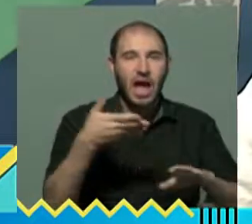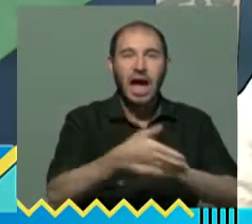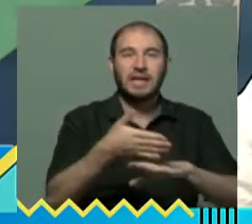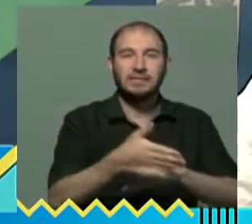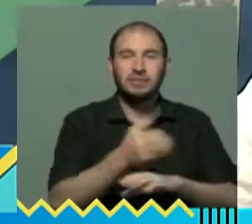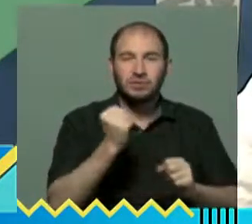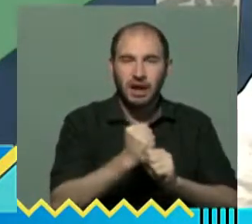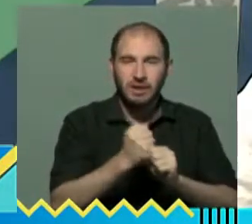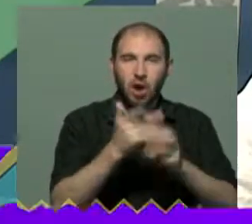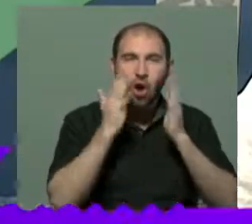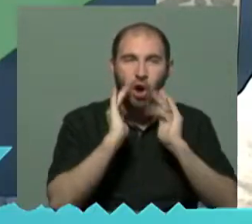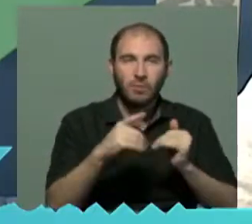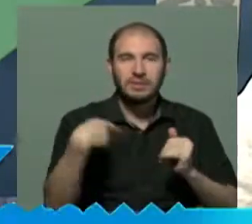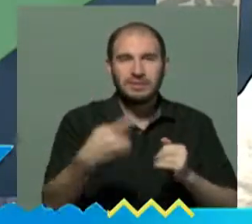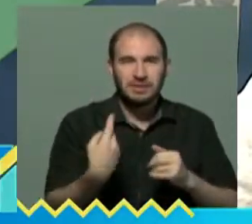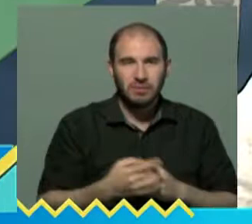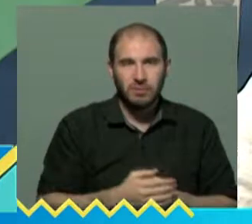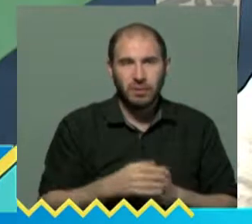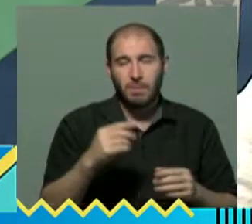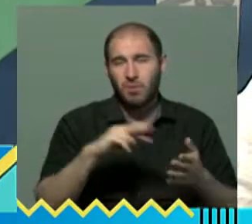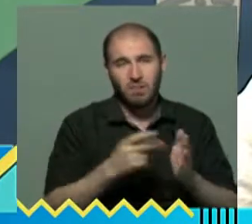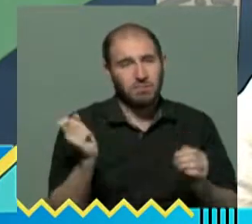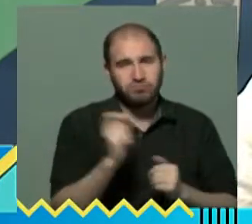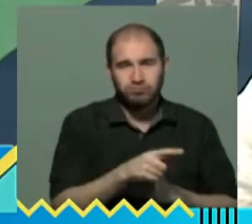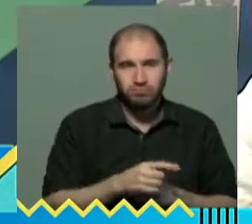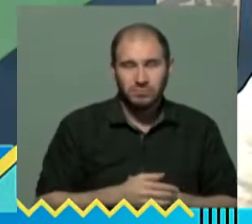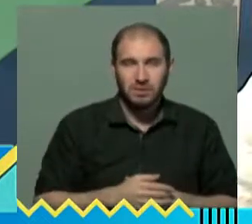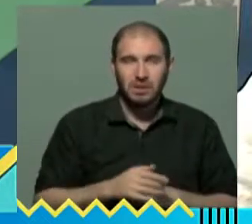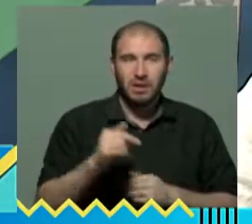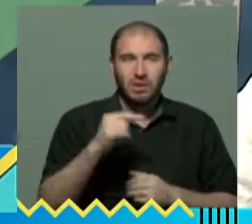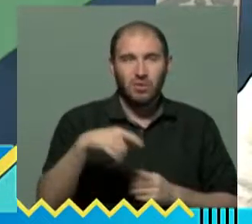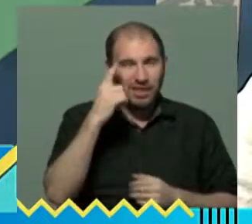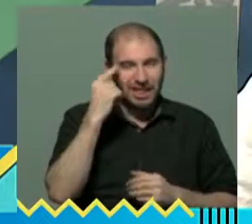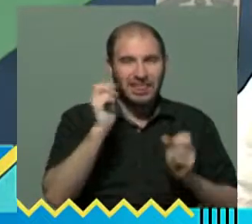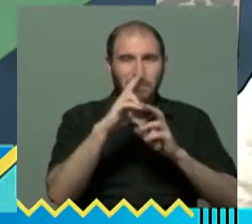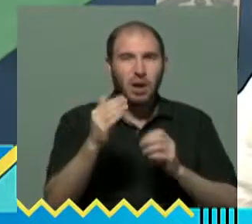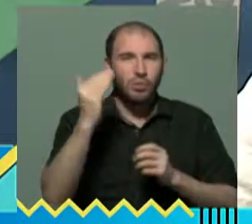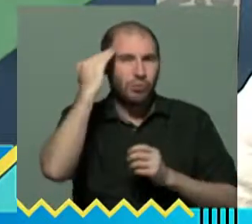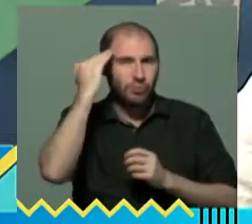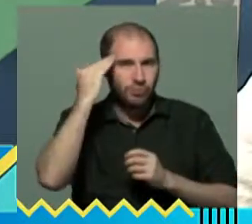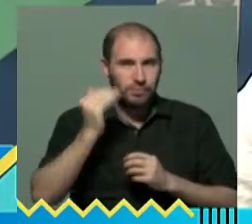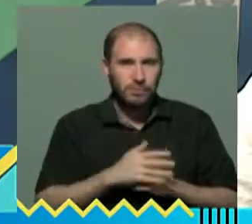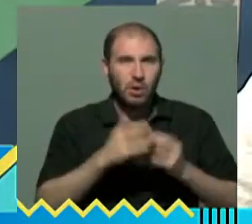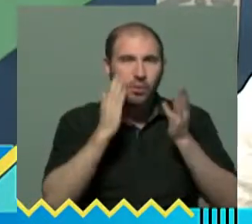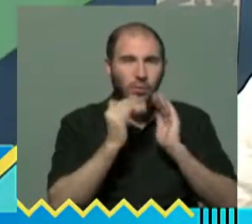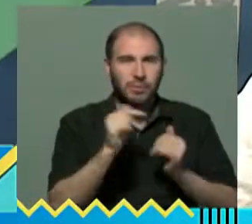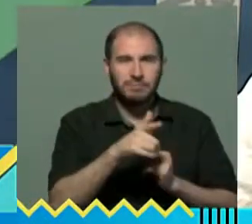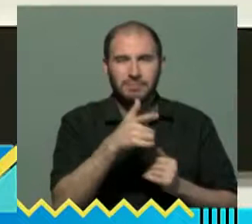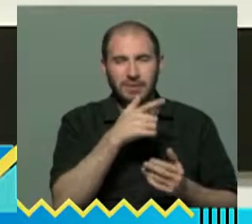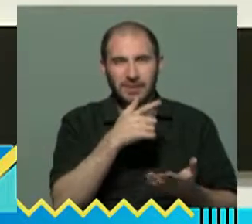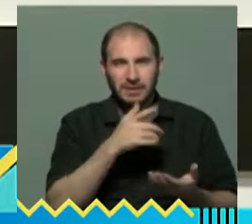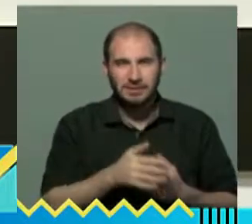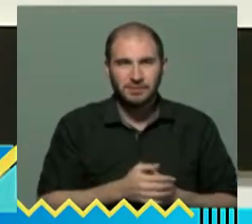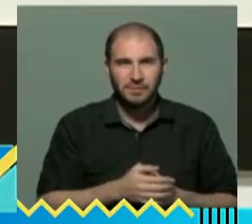al trabajo, el joven siempre va a ser el más perjudicado. Digamos, uno querer atribuir una cuestión de cultura a un joven me parece que